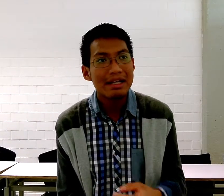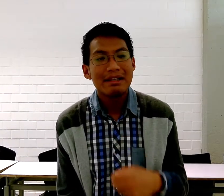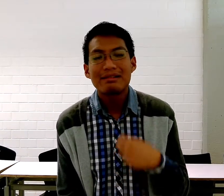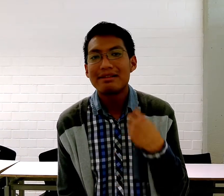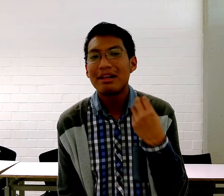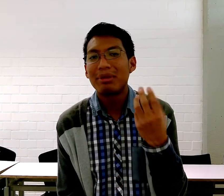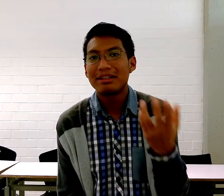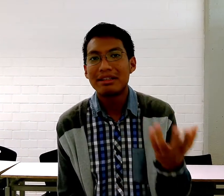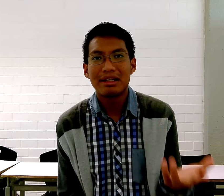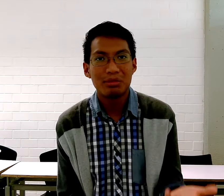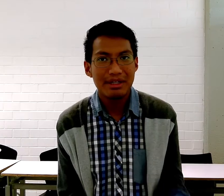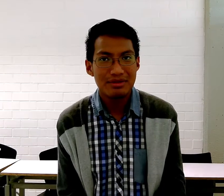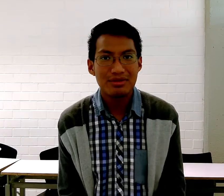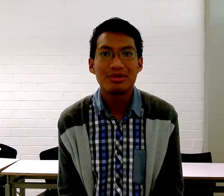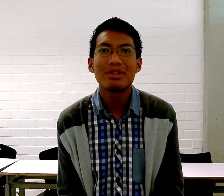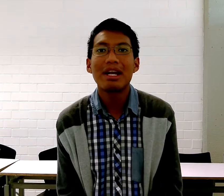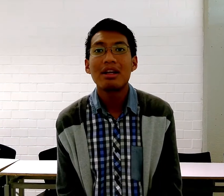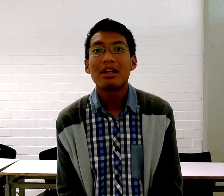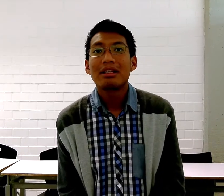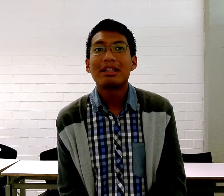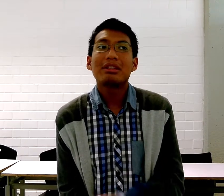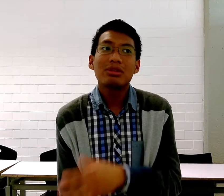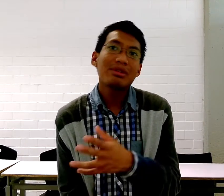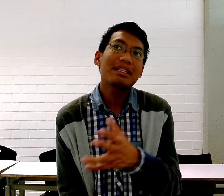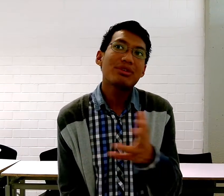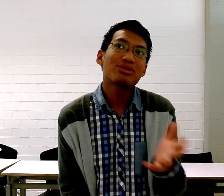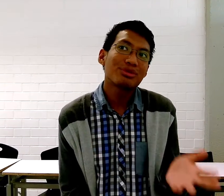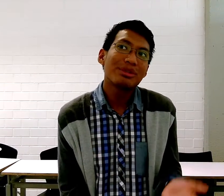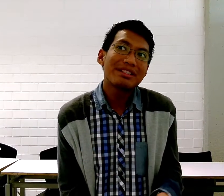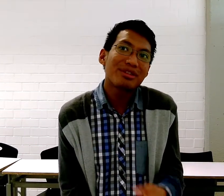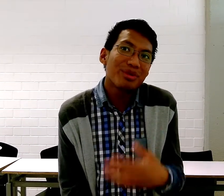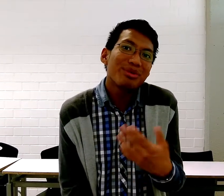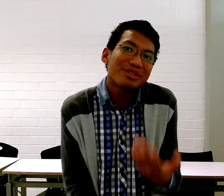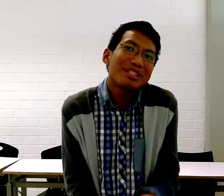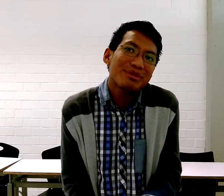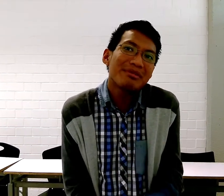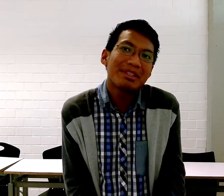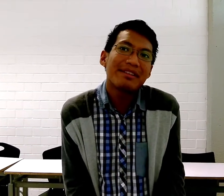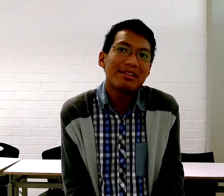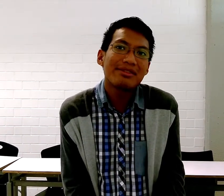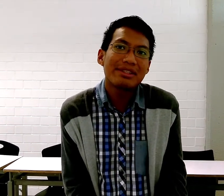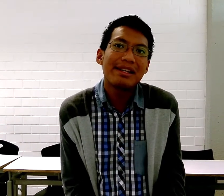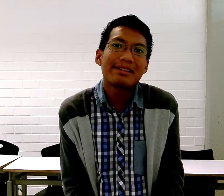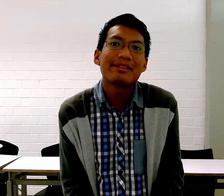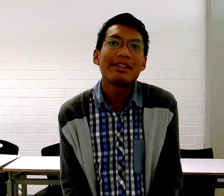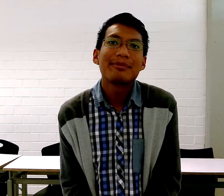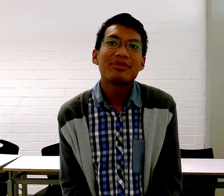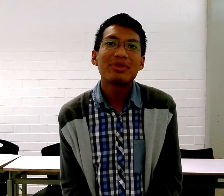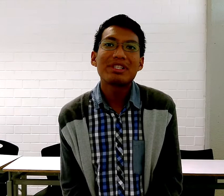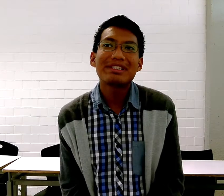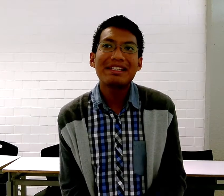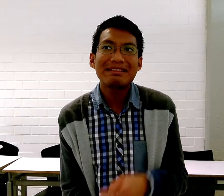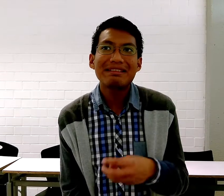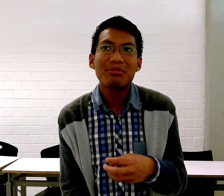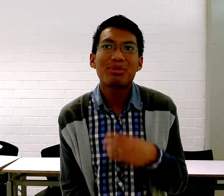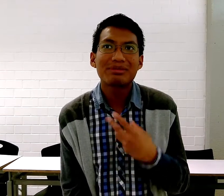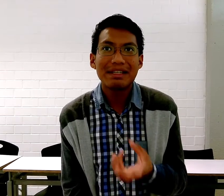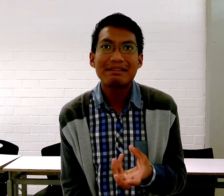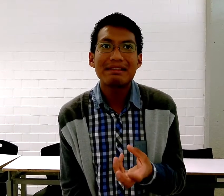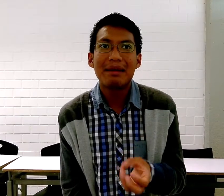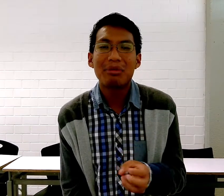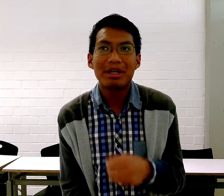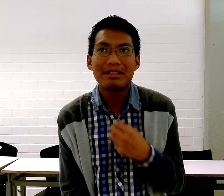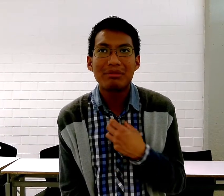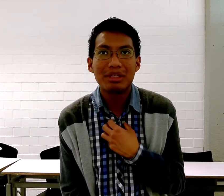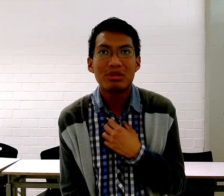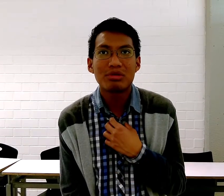cultural, desde la parte de la comunicación social. Y todo ese consulto holístico, pues lo tenemos como trabajadores sociales. Entonces, esa es la